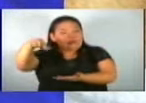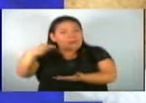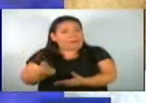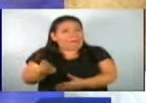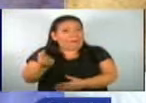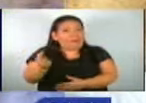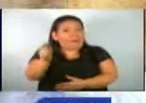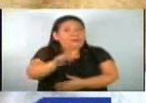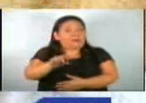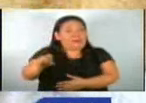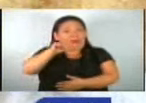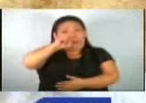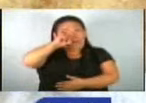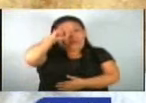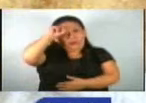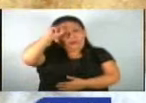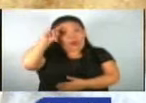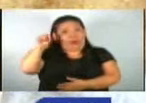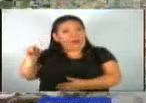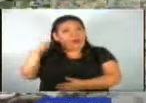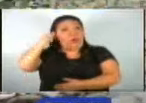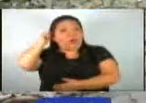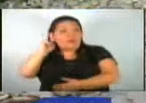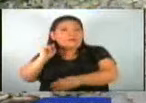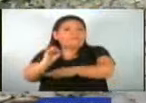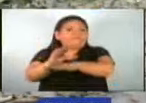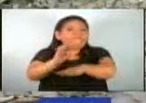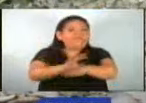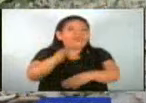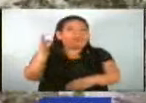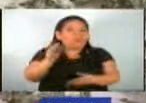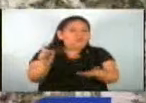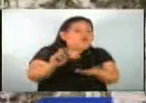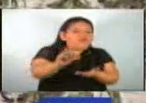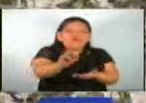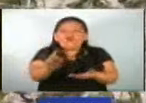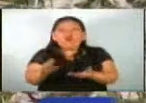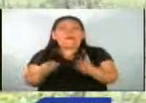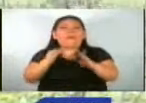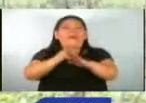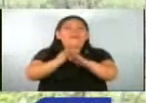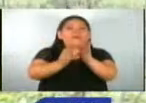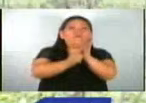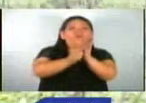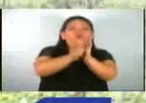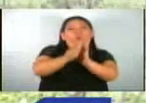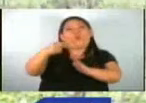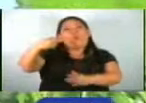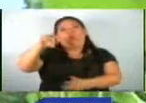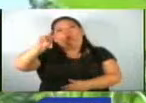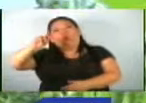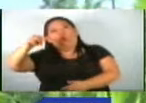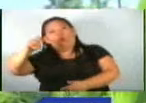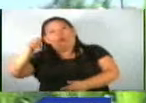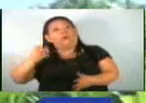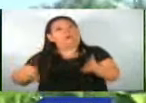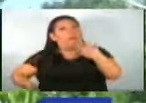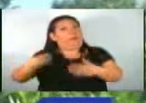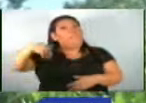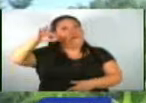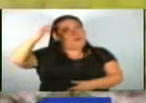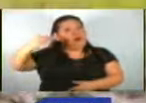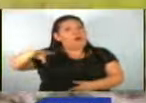de iniciar con la siembra, Luis Treminio aconseja utilizar fungicidas para combatir plagas como los hongos, aunque esto incremente los costos